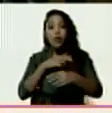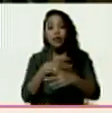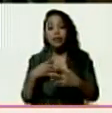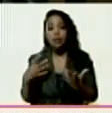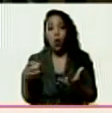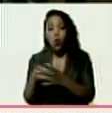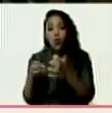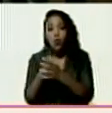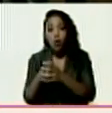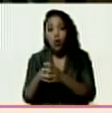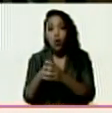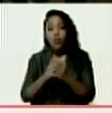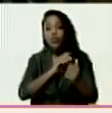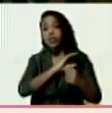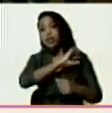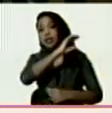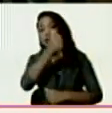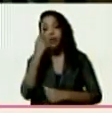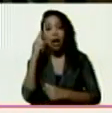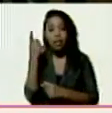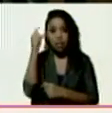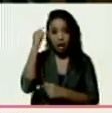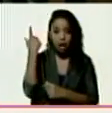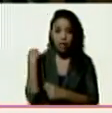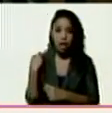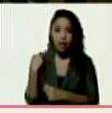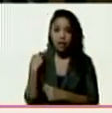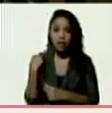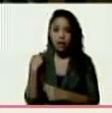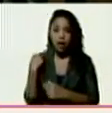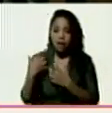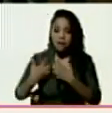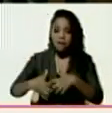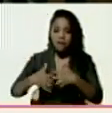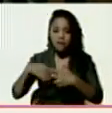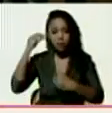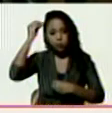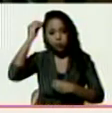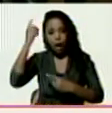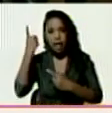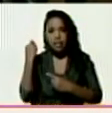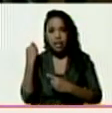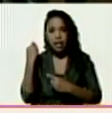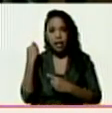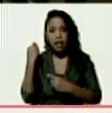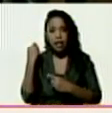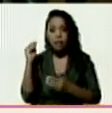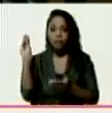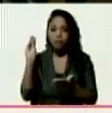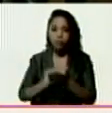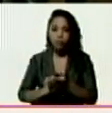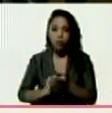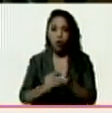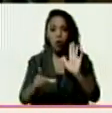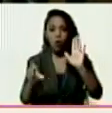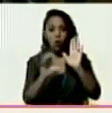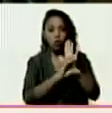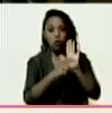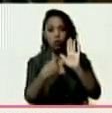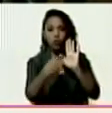por analogía, el día de ayer se designó, como lo establece nuestra